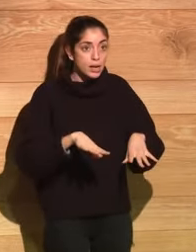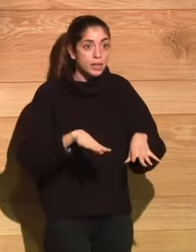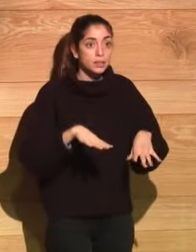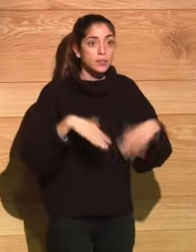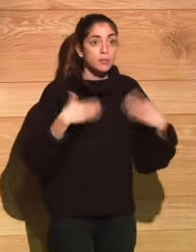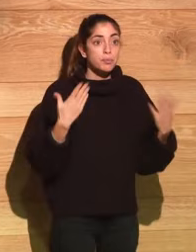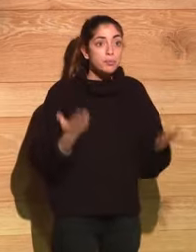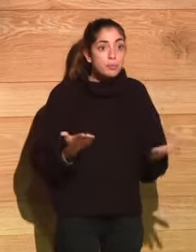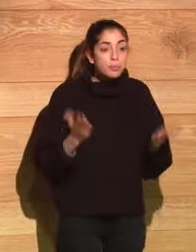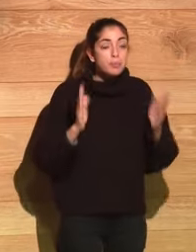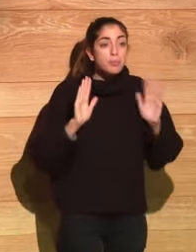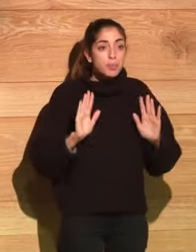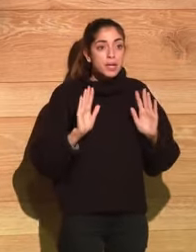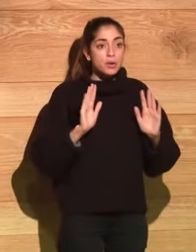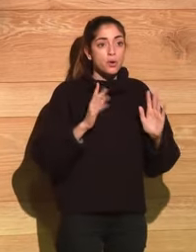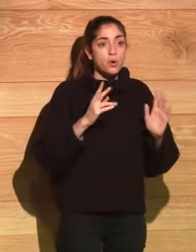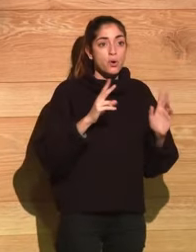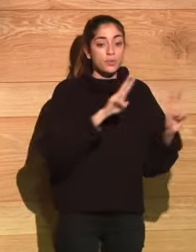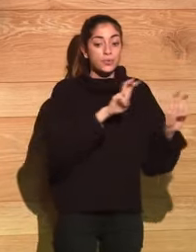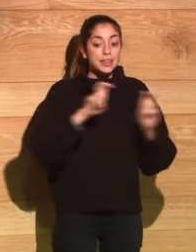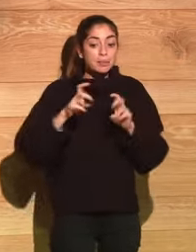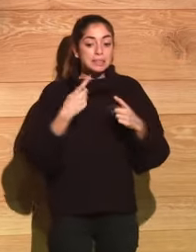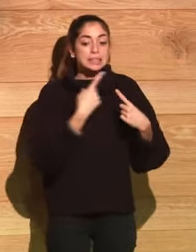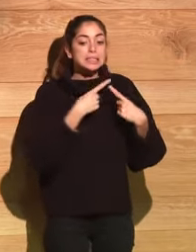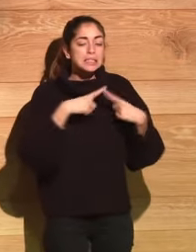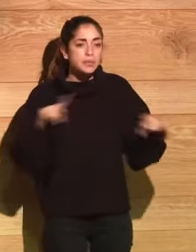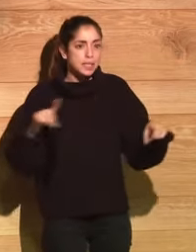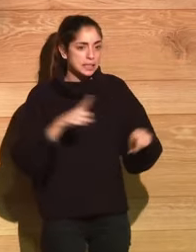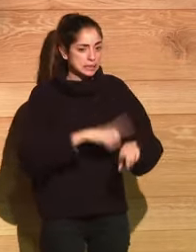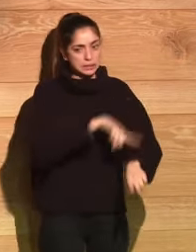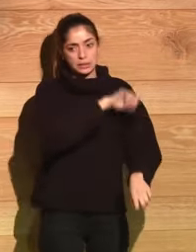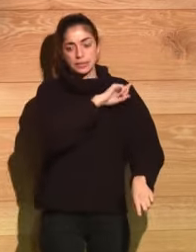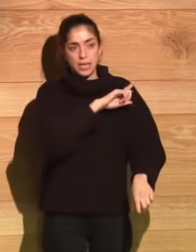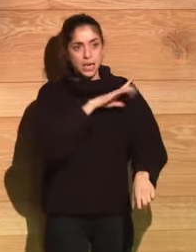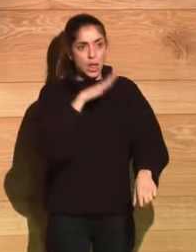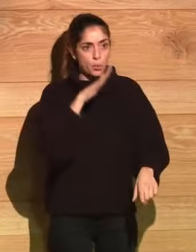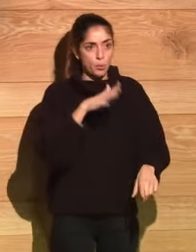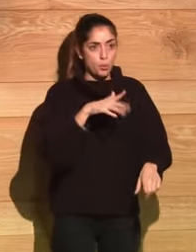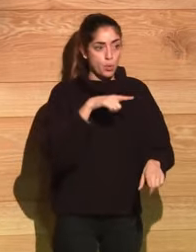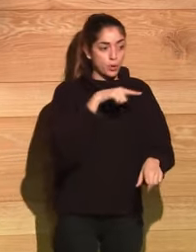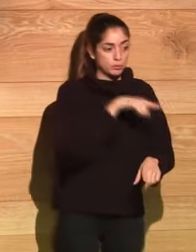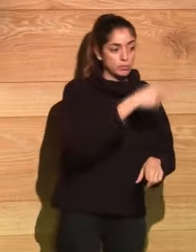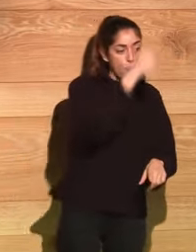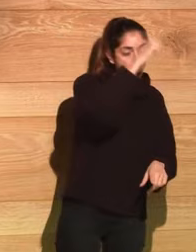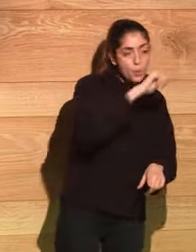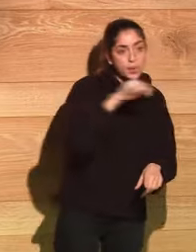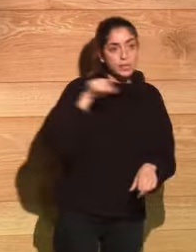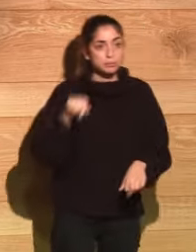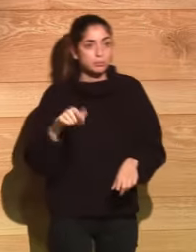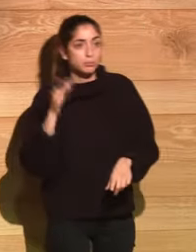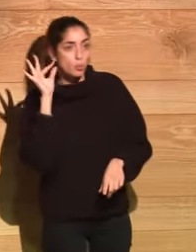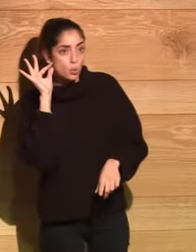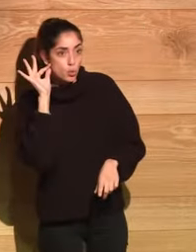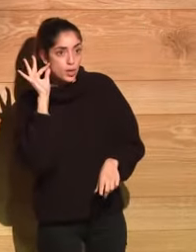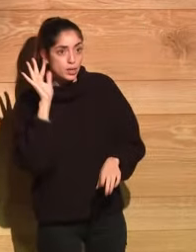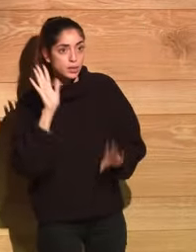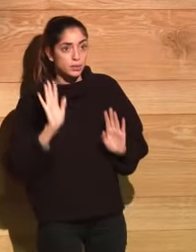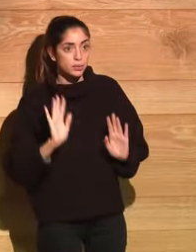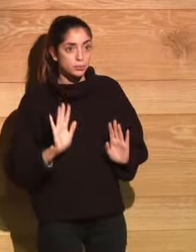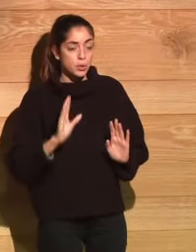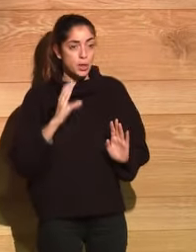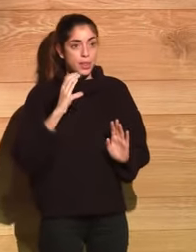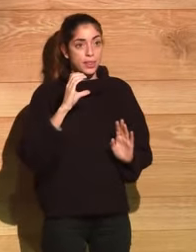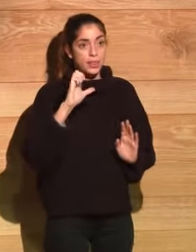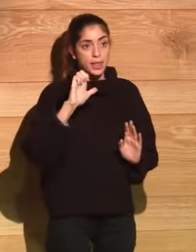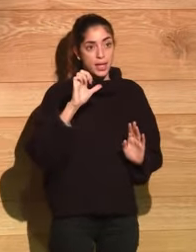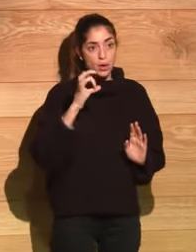hombre, otro siendo mujer, radicalmente diferentes. Que es un poco ese mundo del misterio, es decir, para este tipo, Alceo,